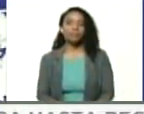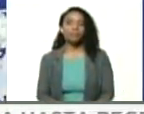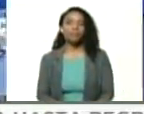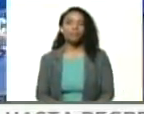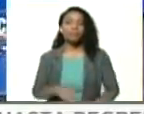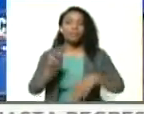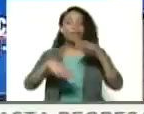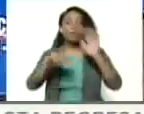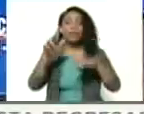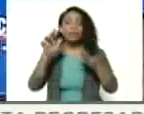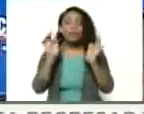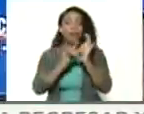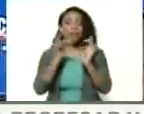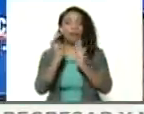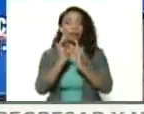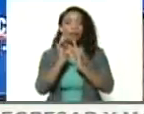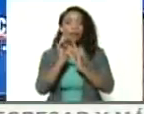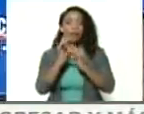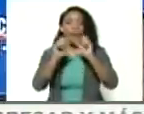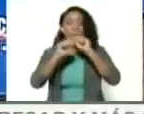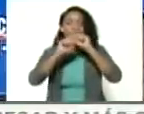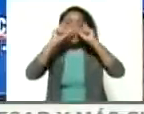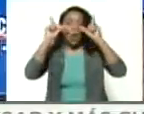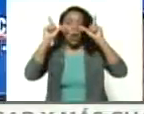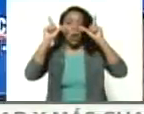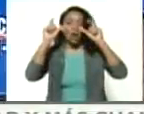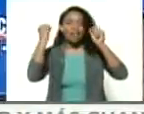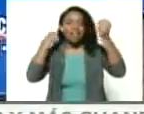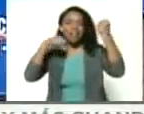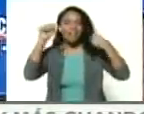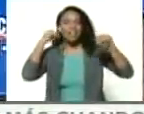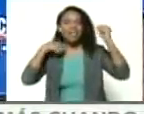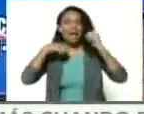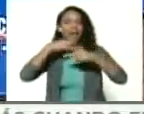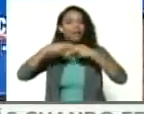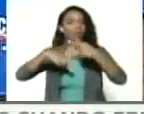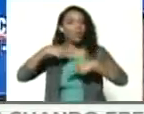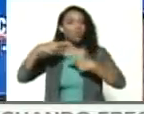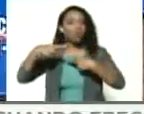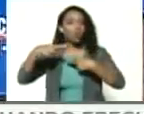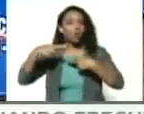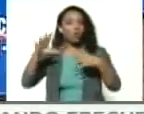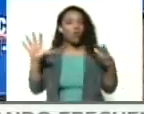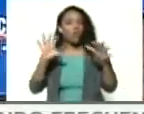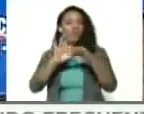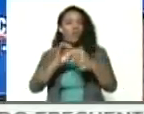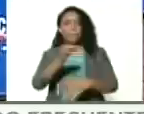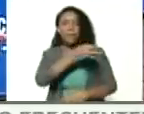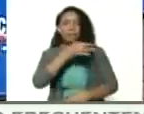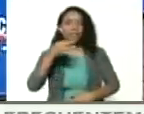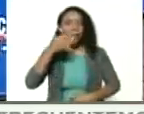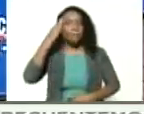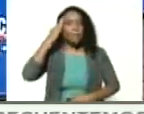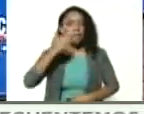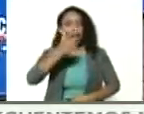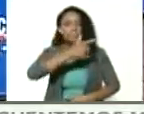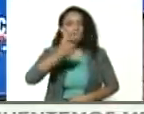13 de abril, despertar, rebeldía, revolución, unión perfecta